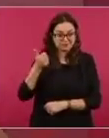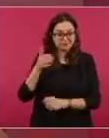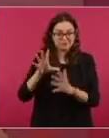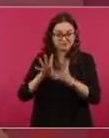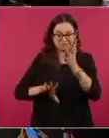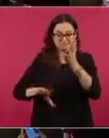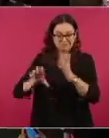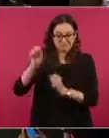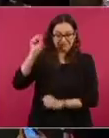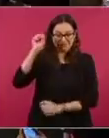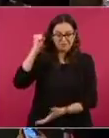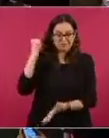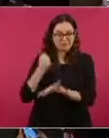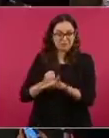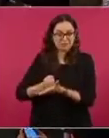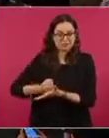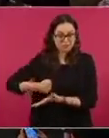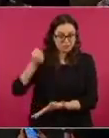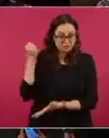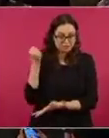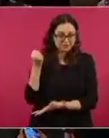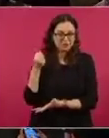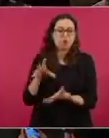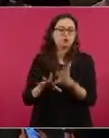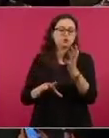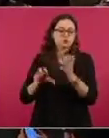Constitución de la Reforma.